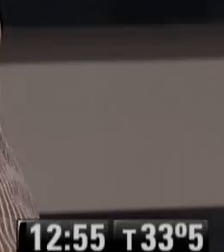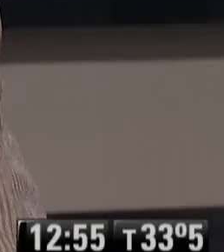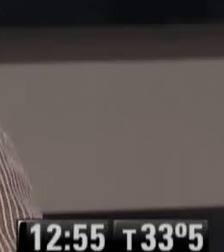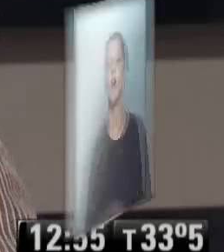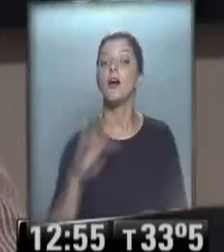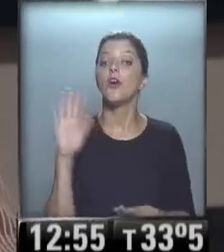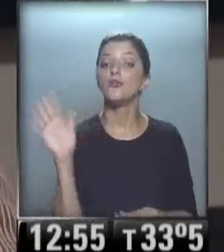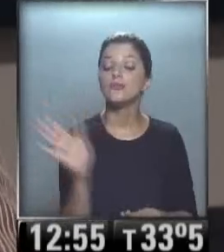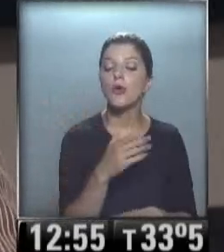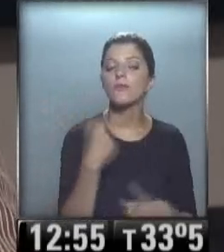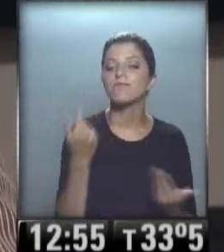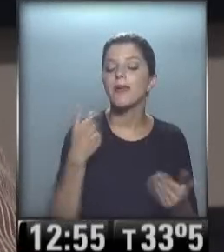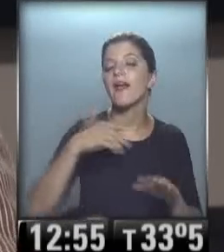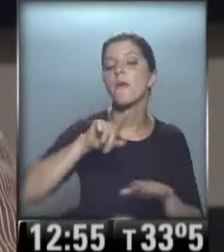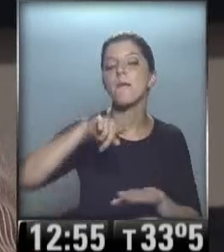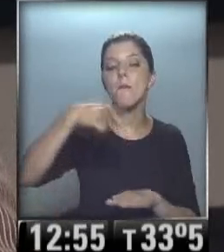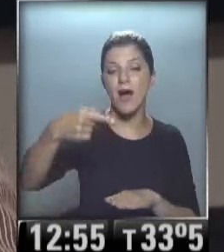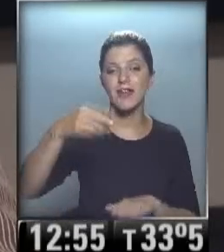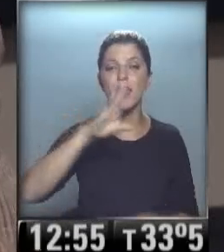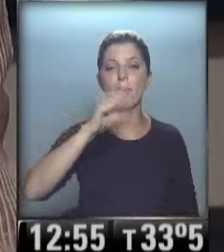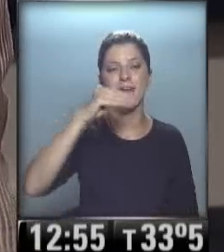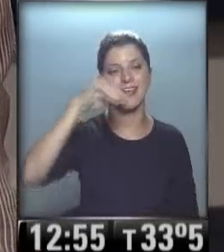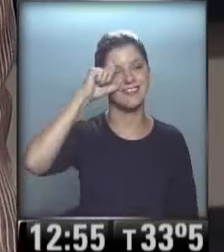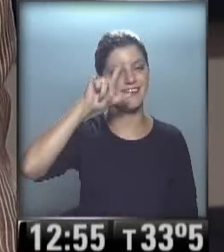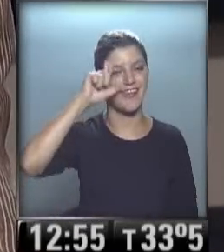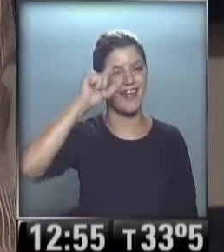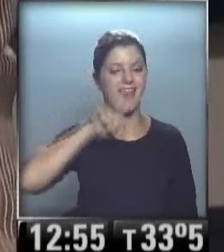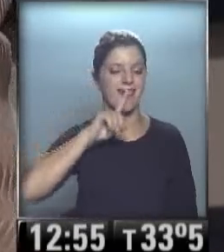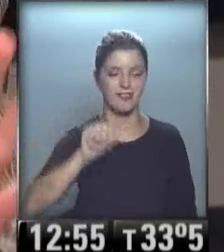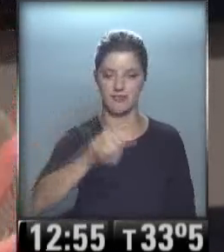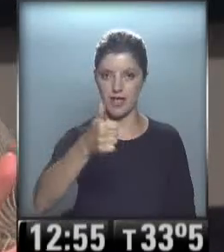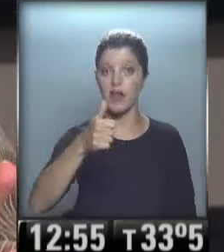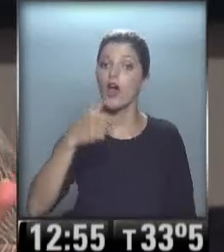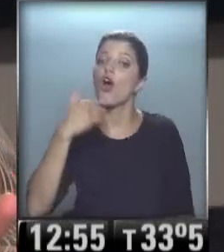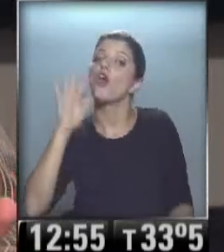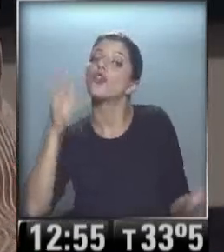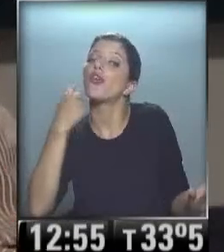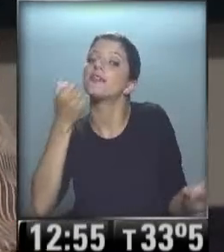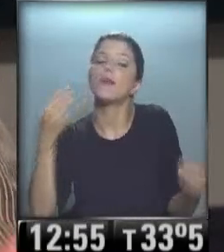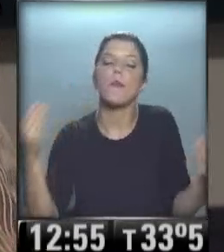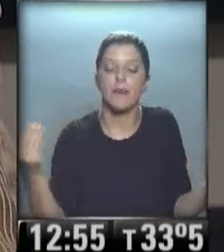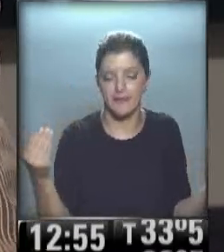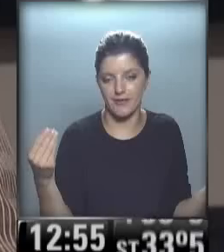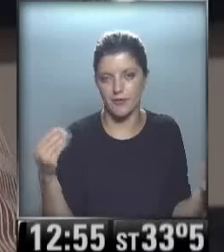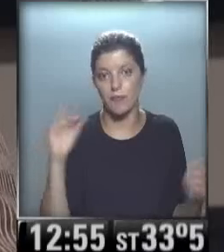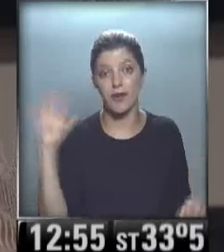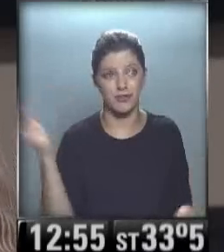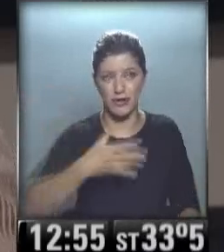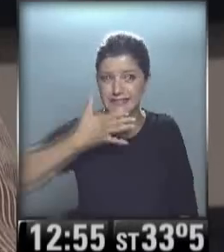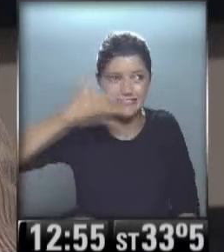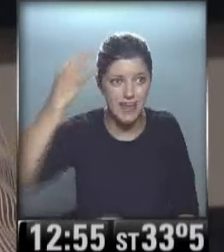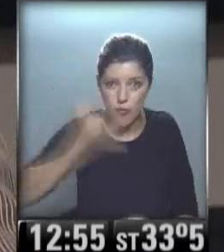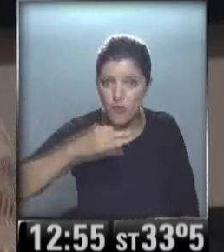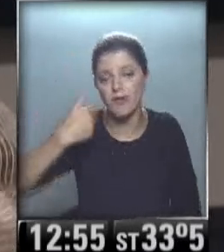todo indica que mañana bachelet va a ganar la segunda vuelta electoral digo todo Indica porque prácticamente todos están convencidos de